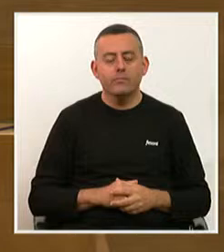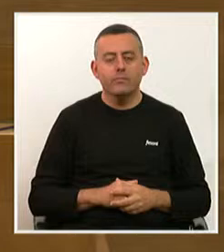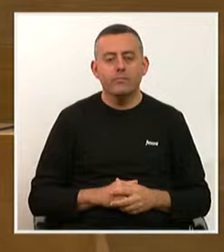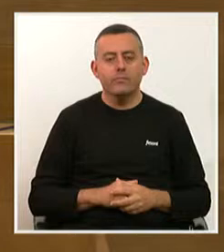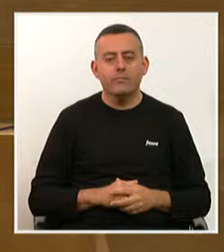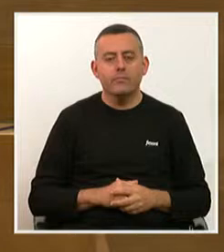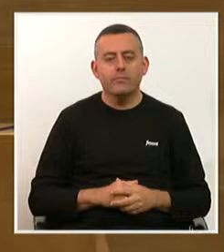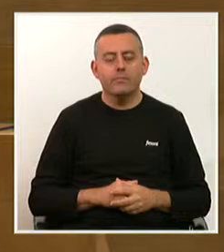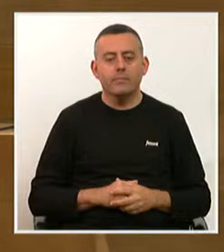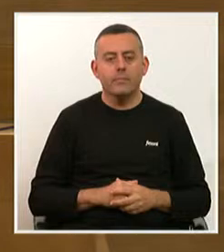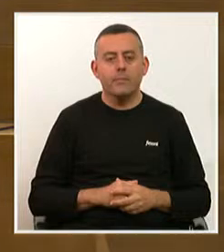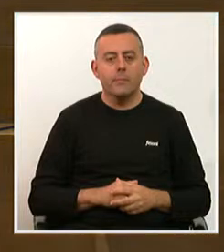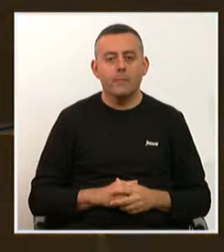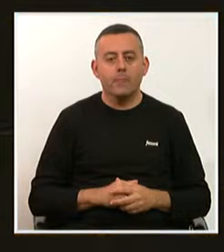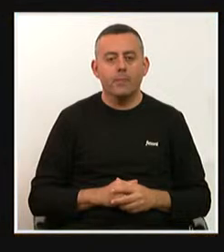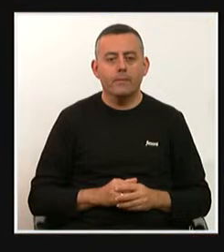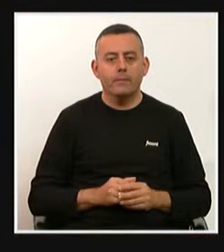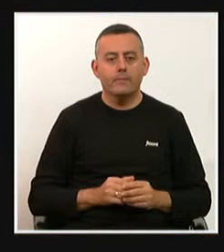votación